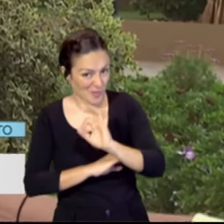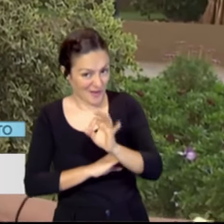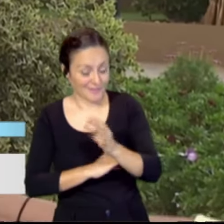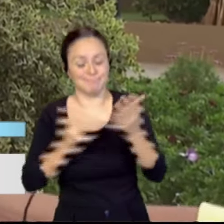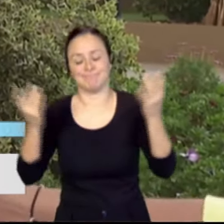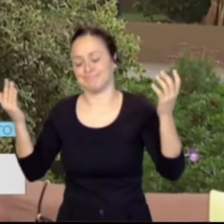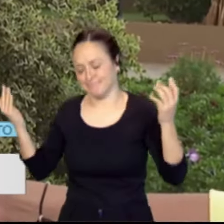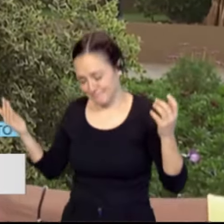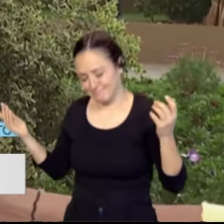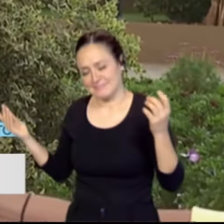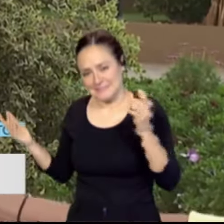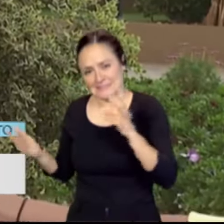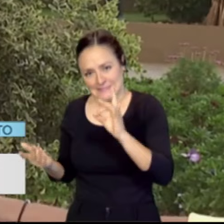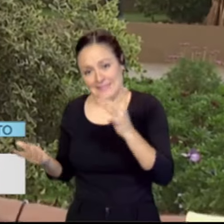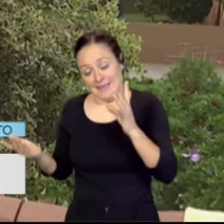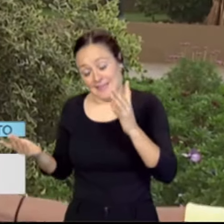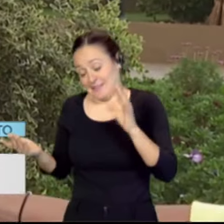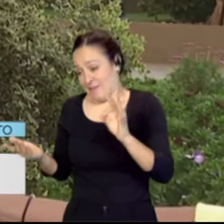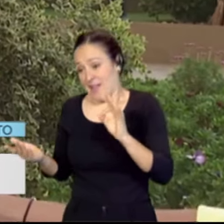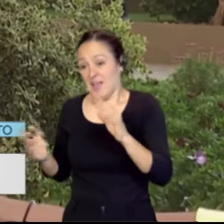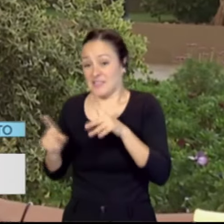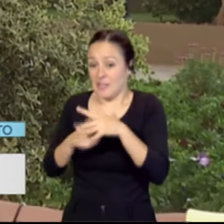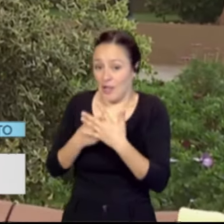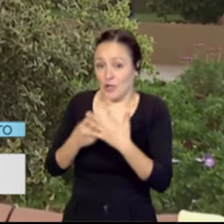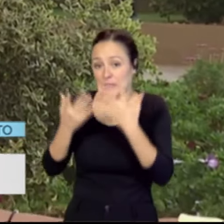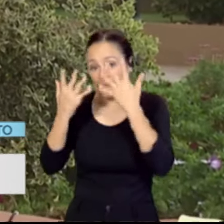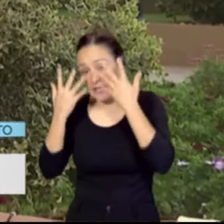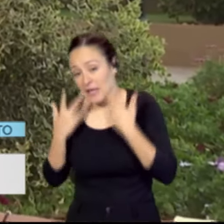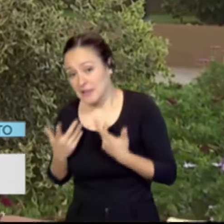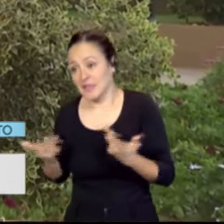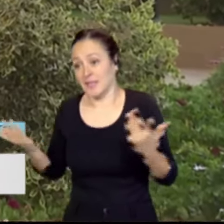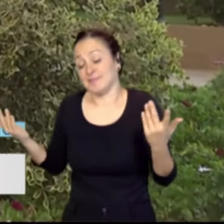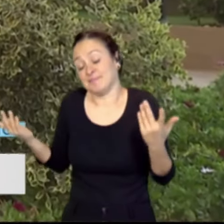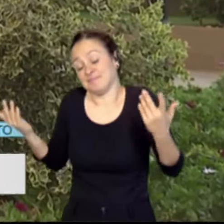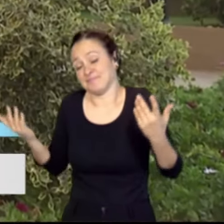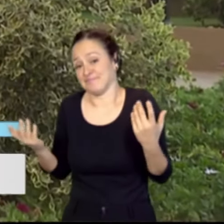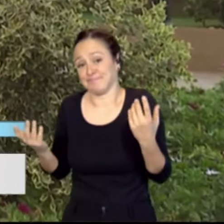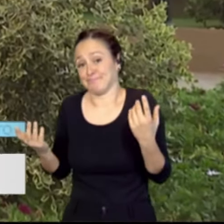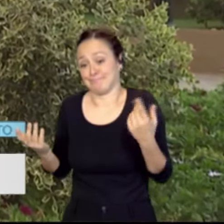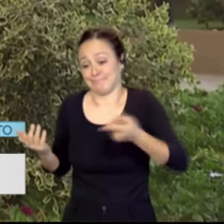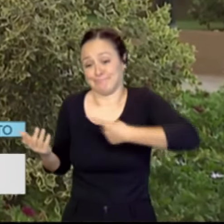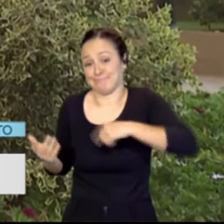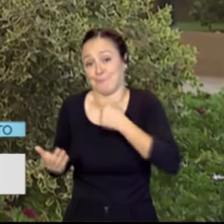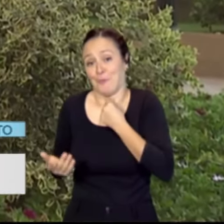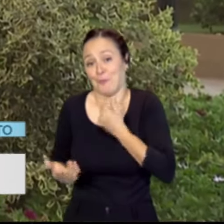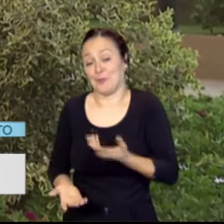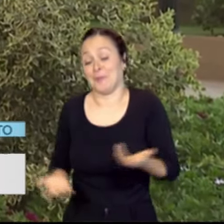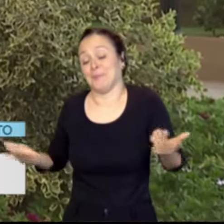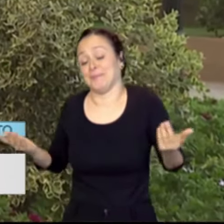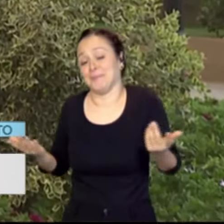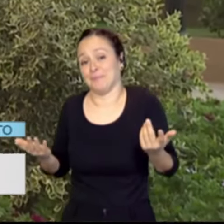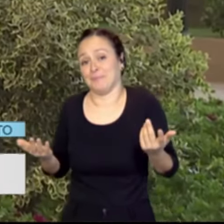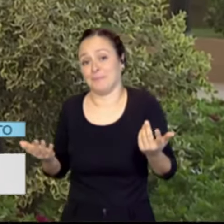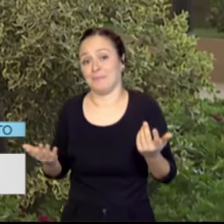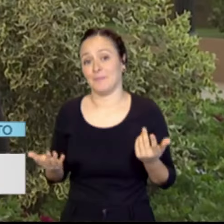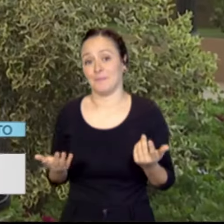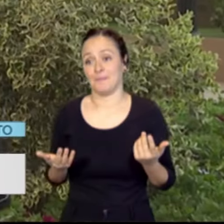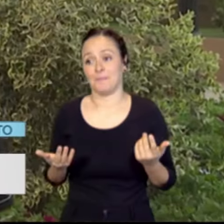estas situaciones son tristes no le gusta no le gusta a nadie pero bueno eh la verdad